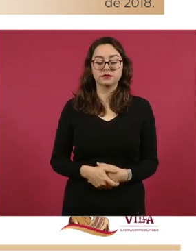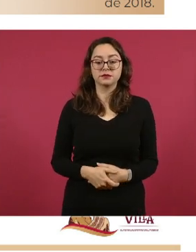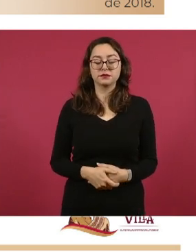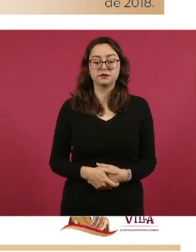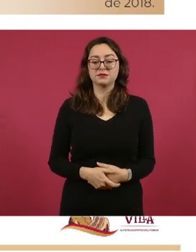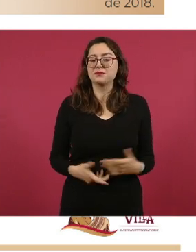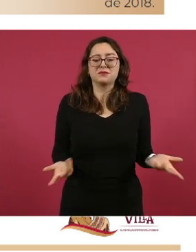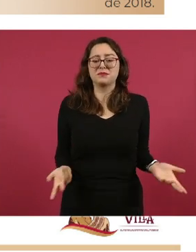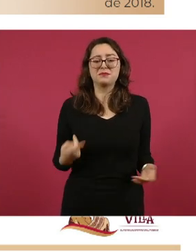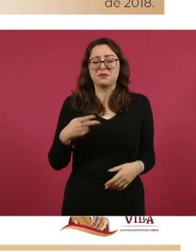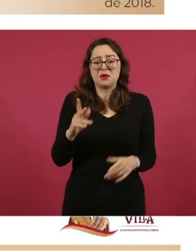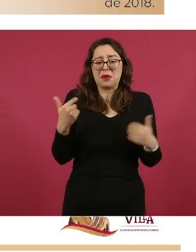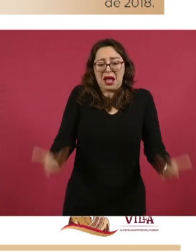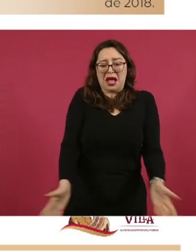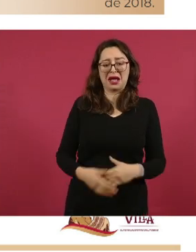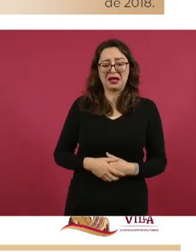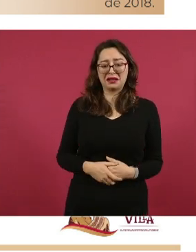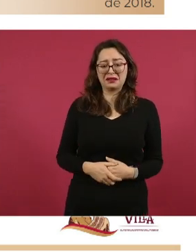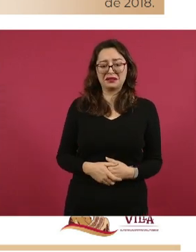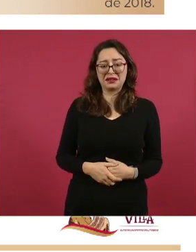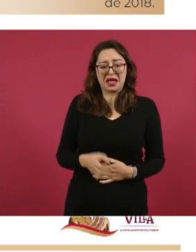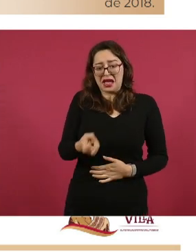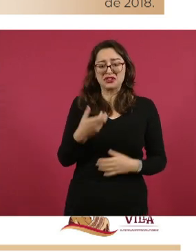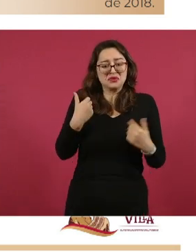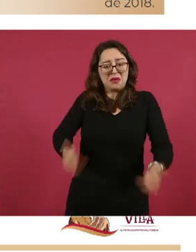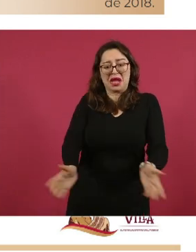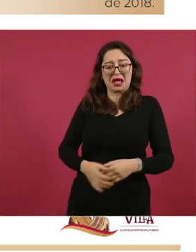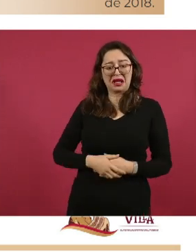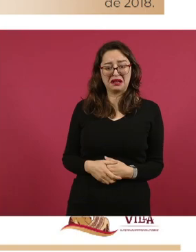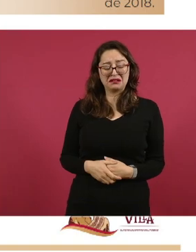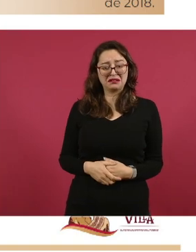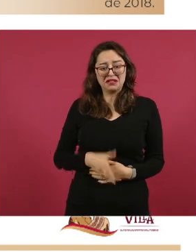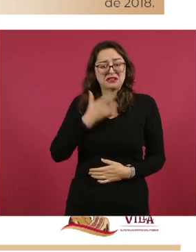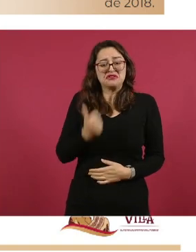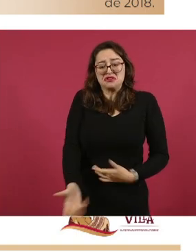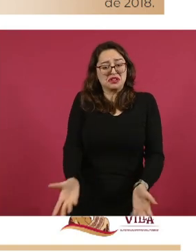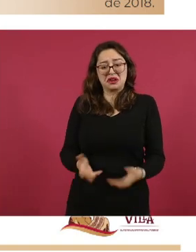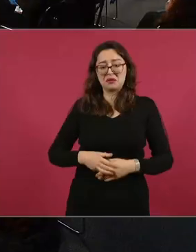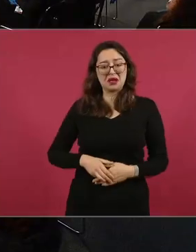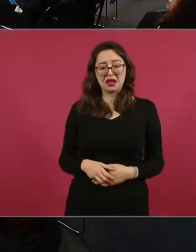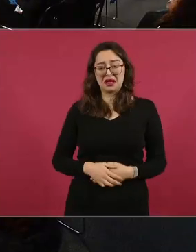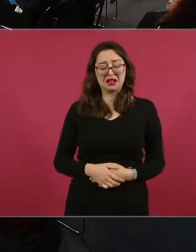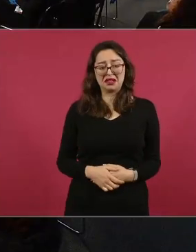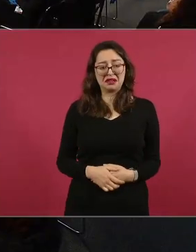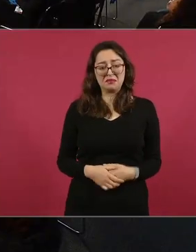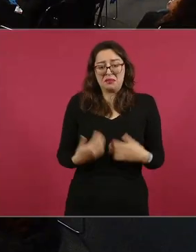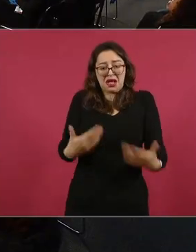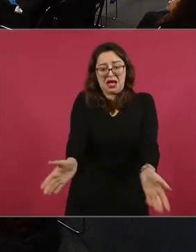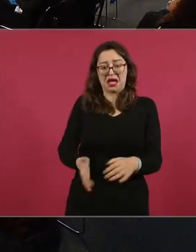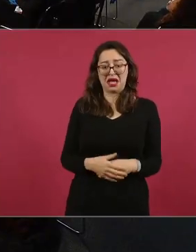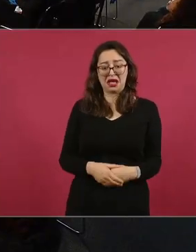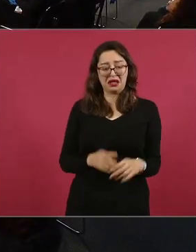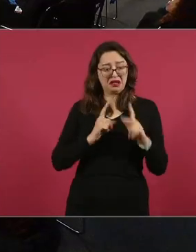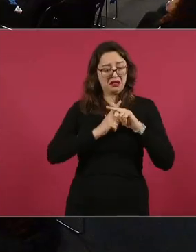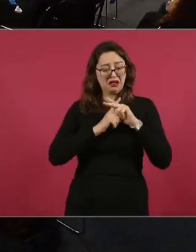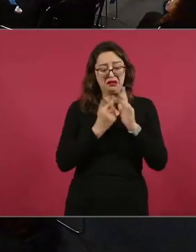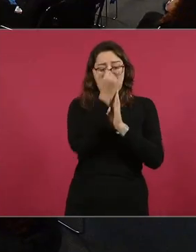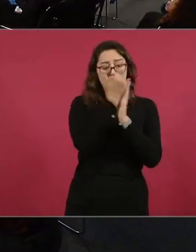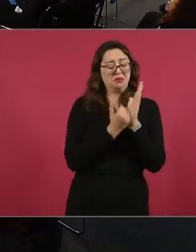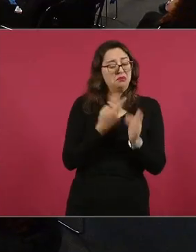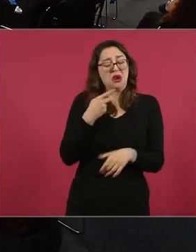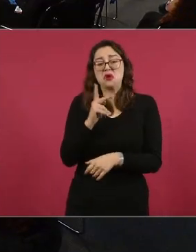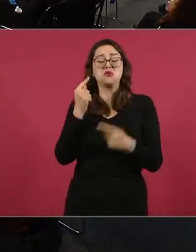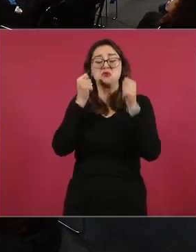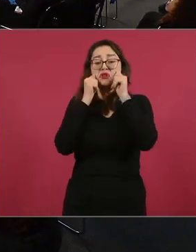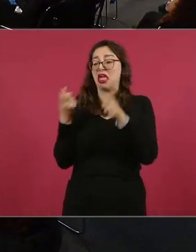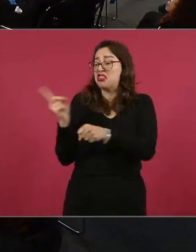¿Y de qué le sirven a los ciudadanos las estadísticas? A los ciudadanos, las estadísticas. Pues imagínate. Si viven todos